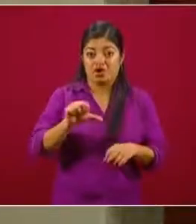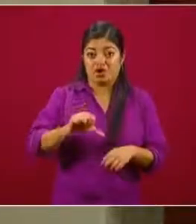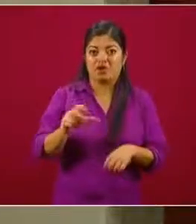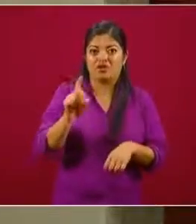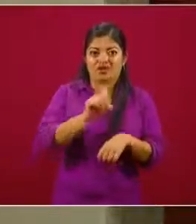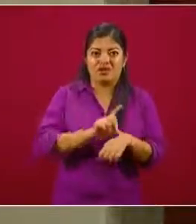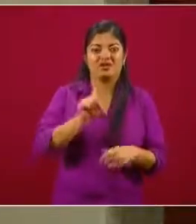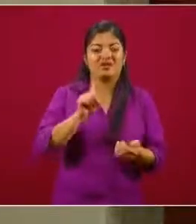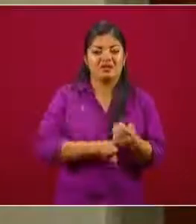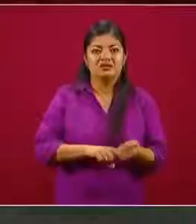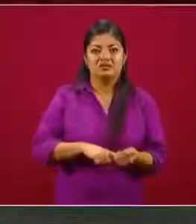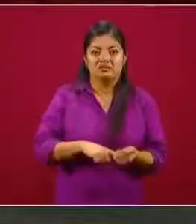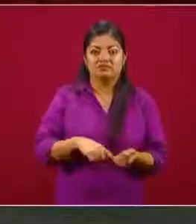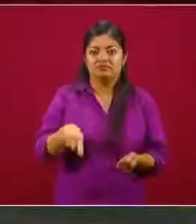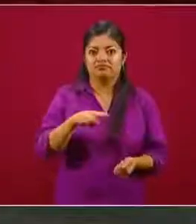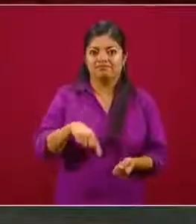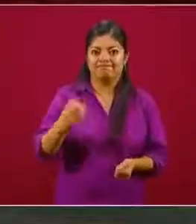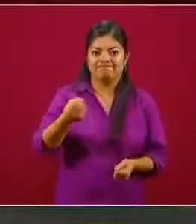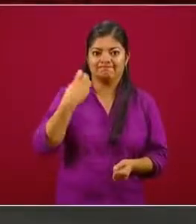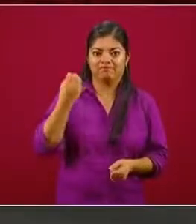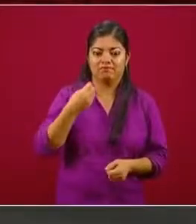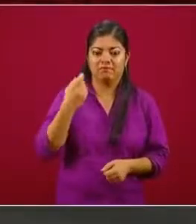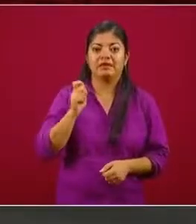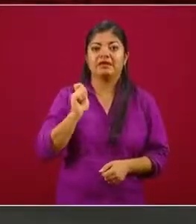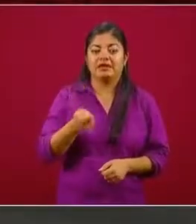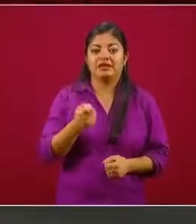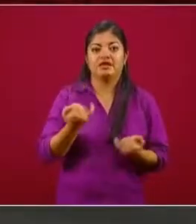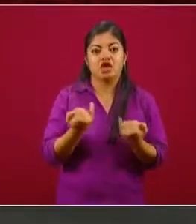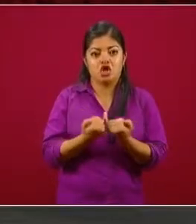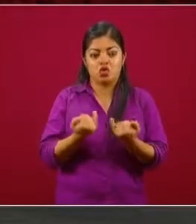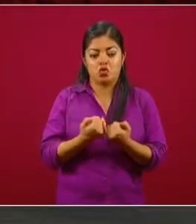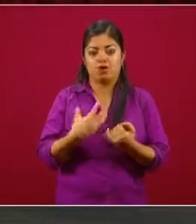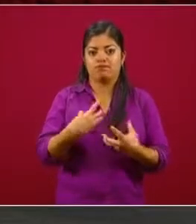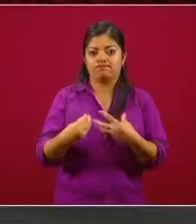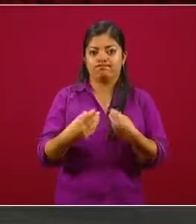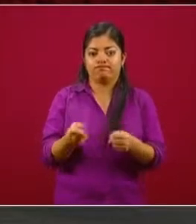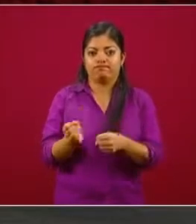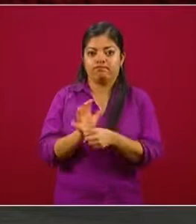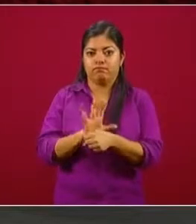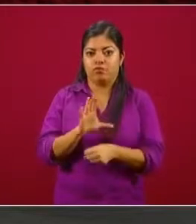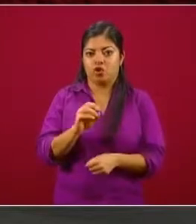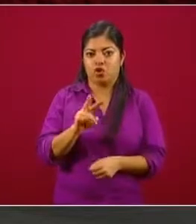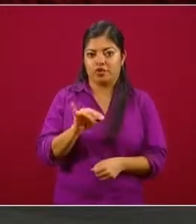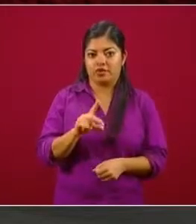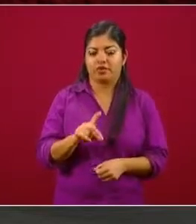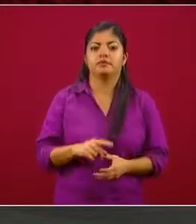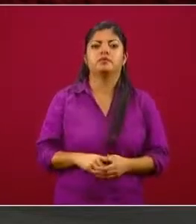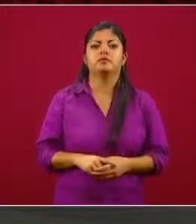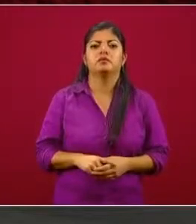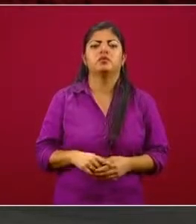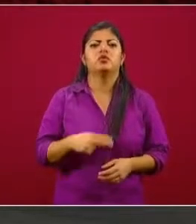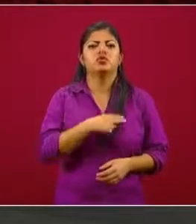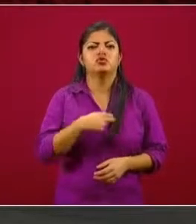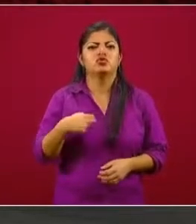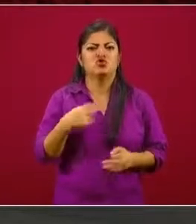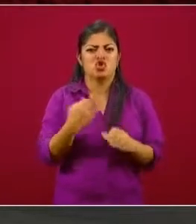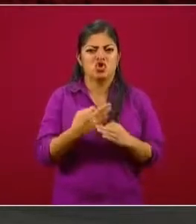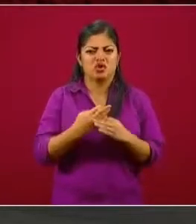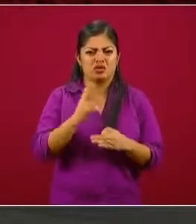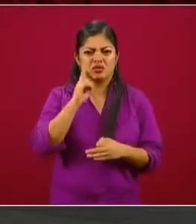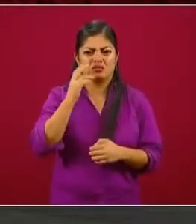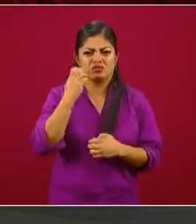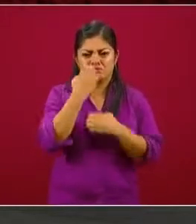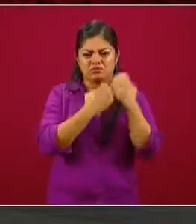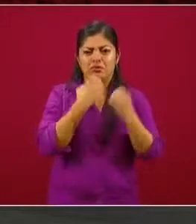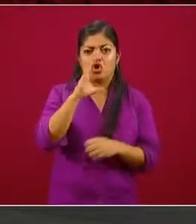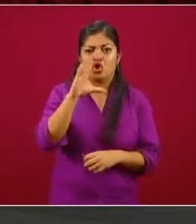de lo que nos convoca esta conferencia y por el COVID. Ahora, ¿qué tenemos? ¿Qué es lo que estamos observando nosotros desde